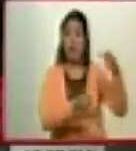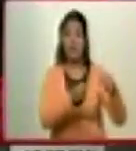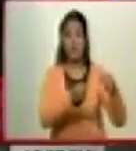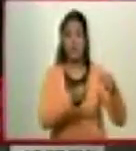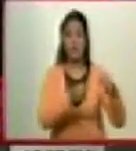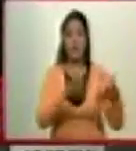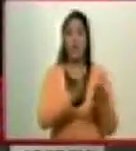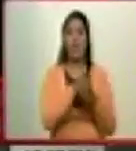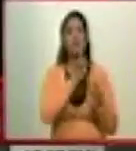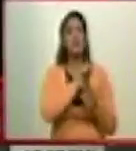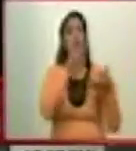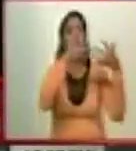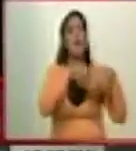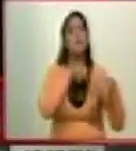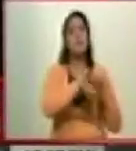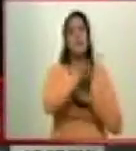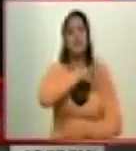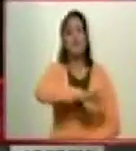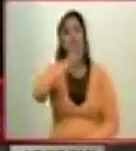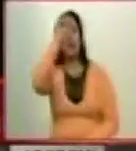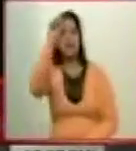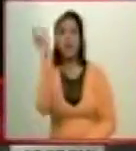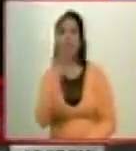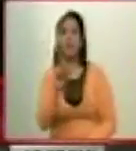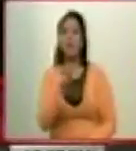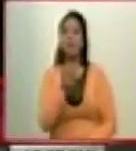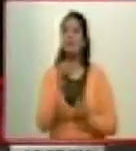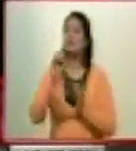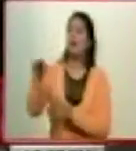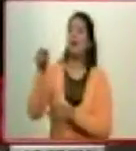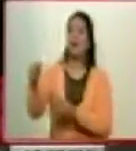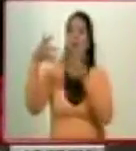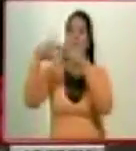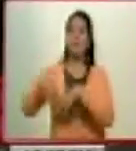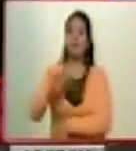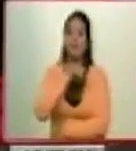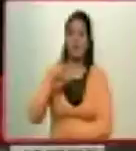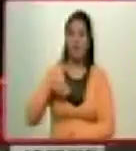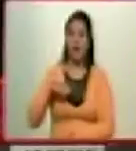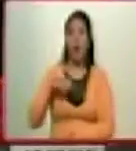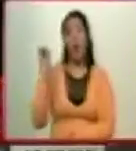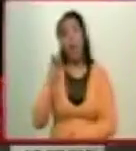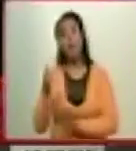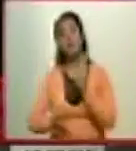termine no en las plantas de leche socialista, sino termine del otro lado de la frontera?